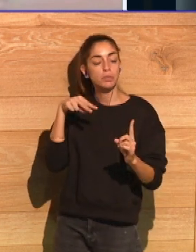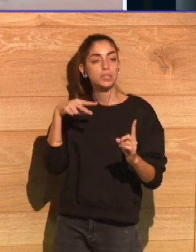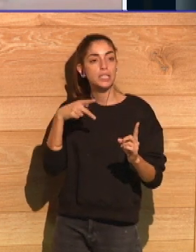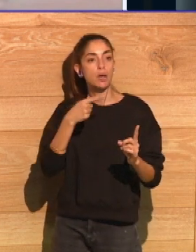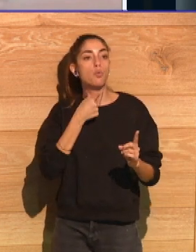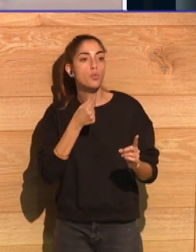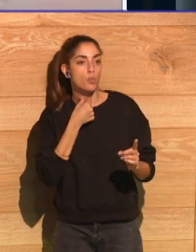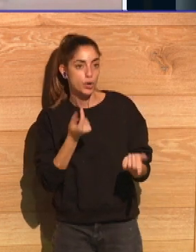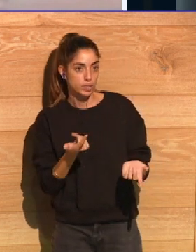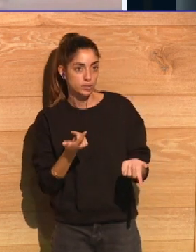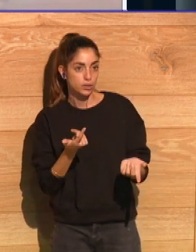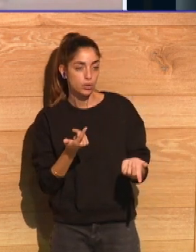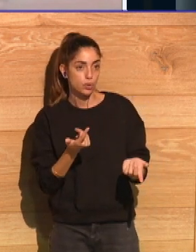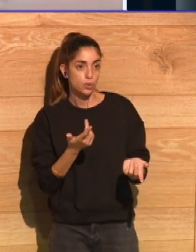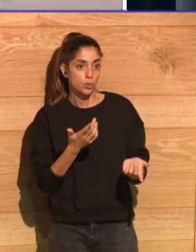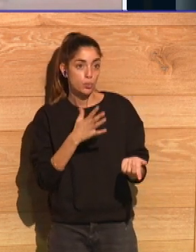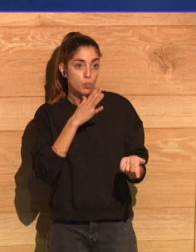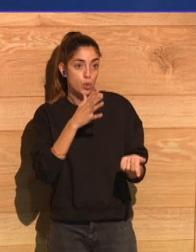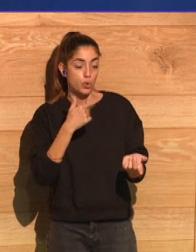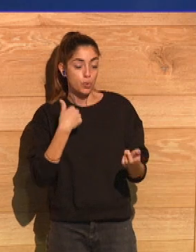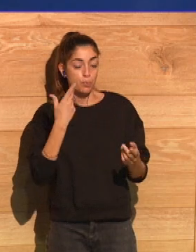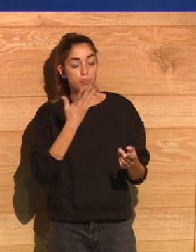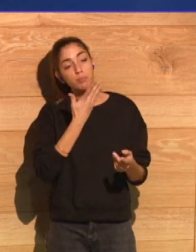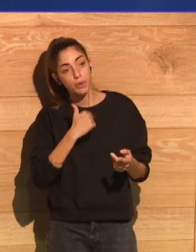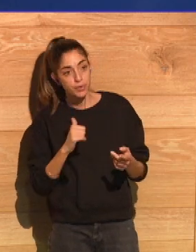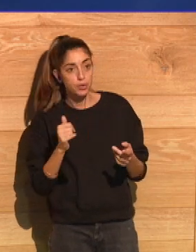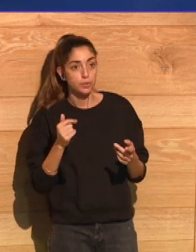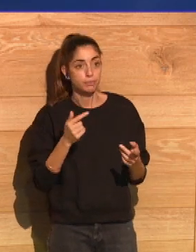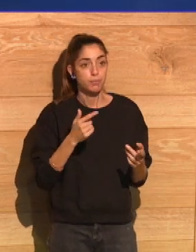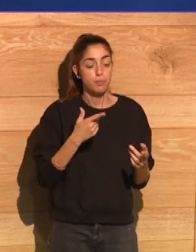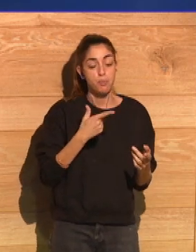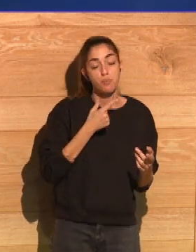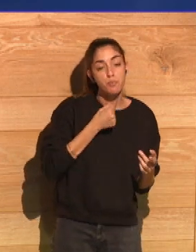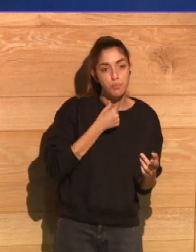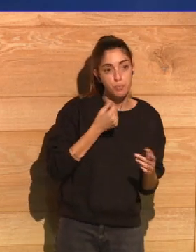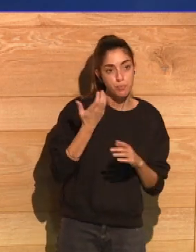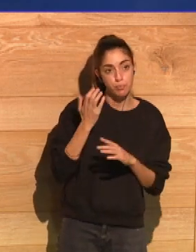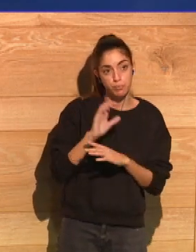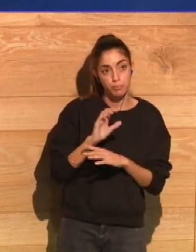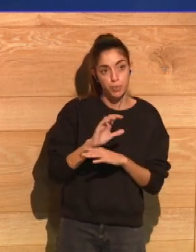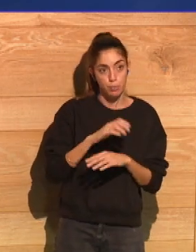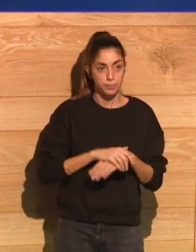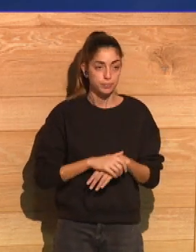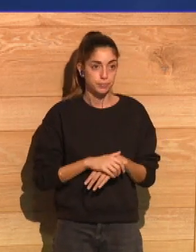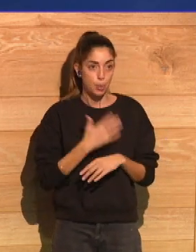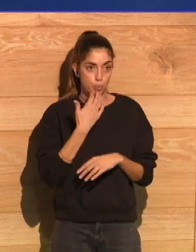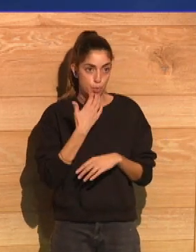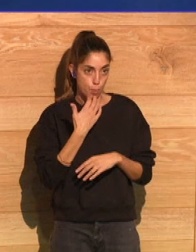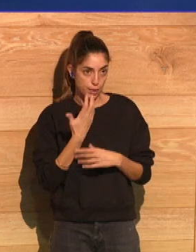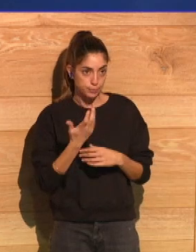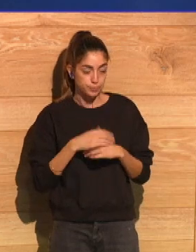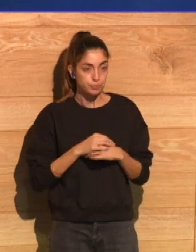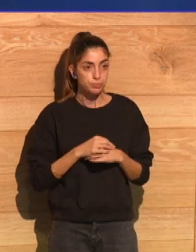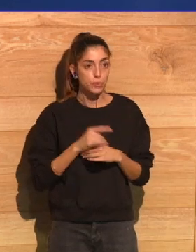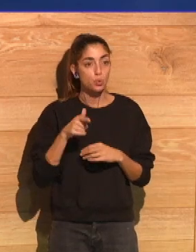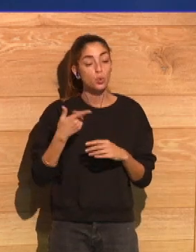Cosas, bueno, sobre las que bromear. lo has mencionado más veces,